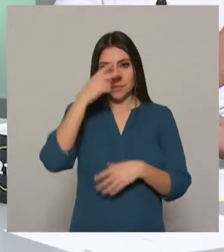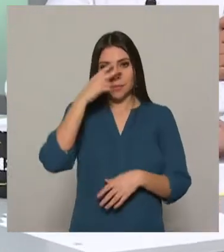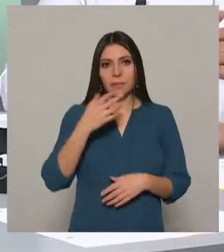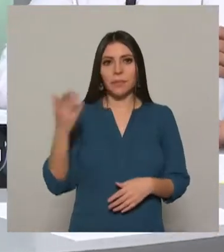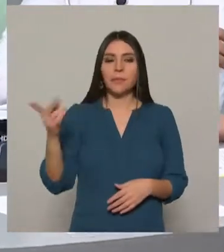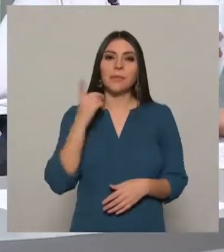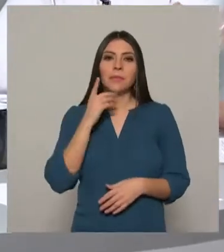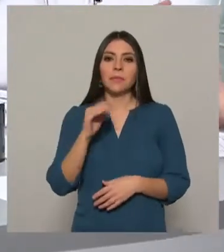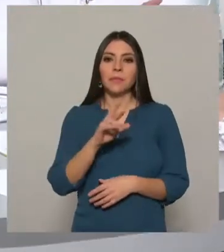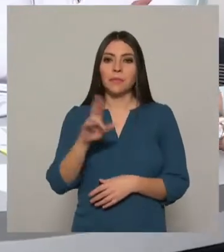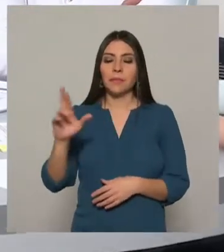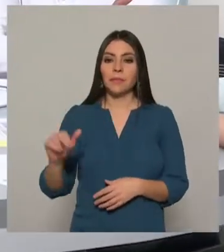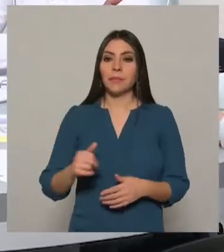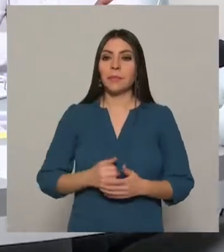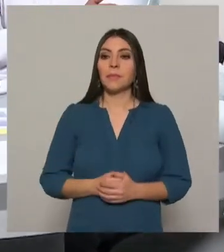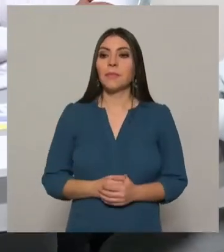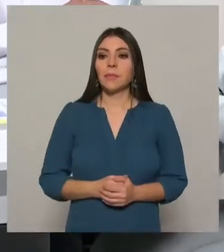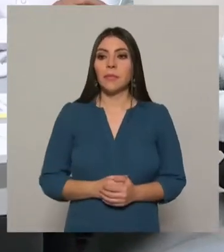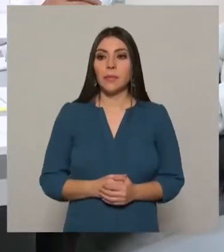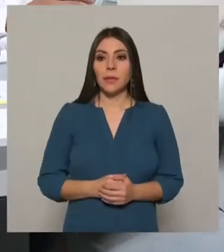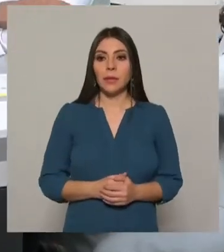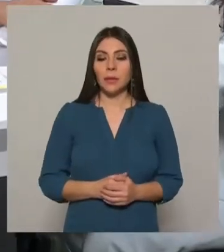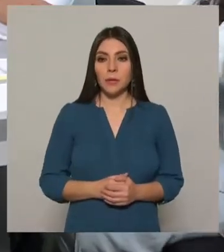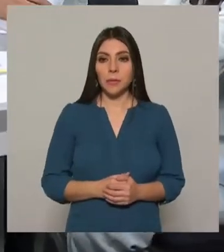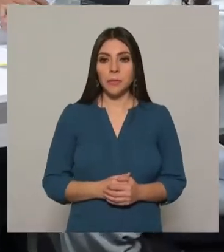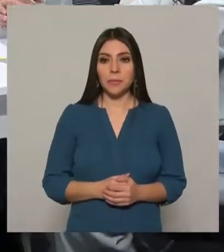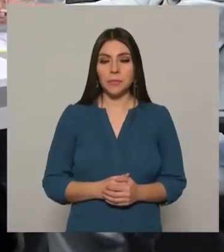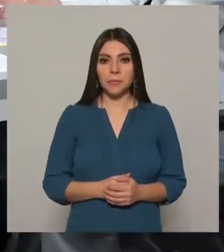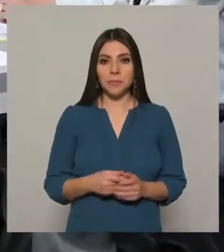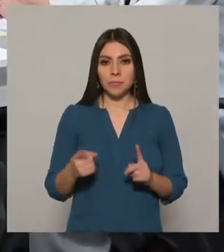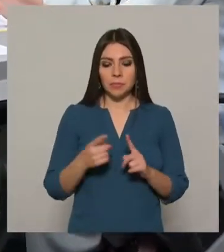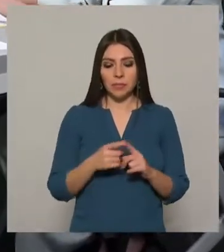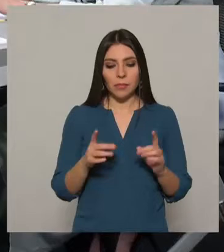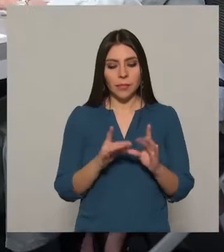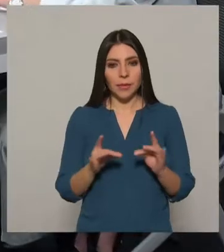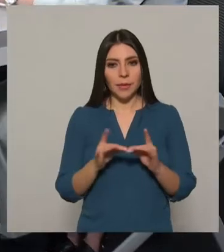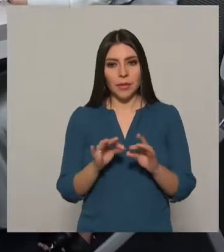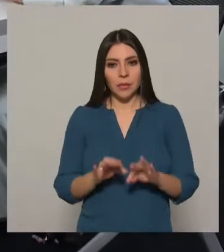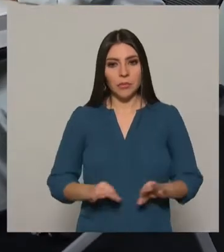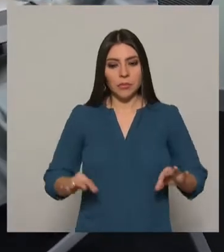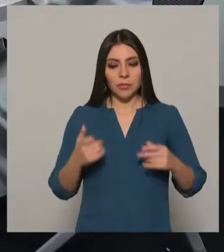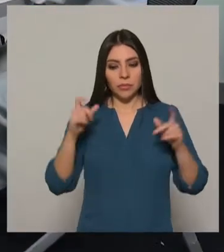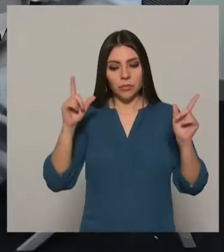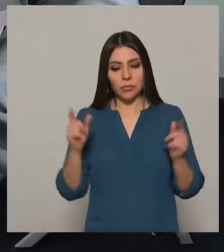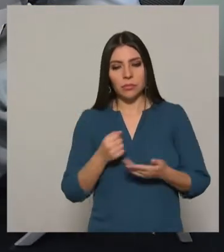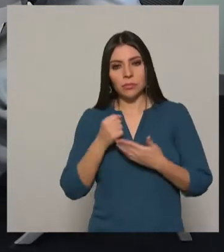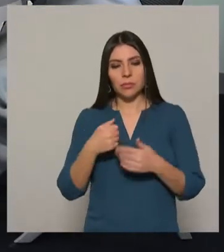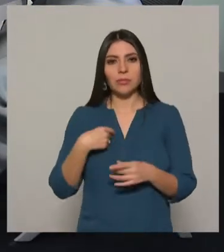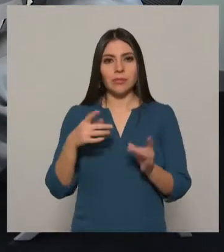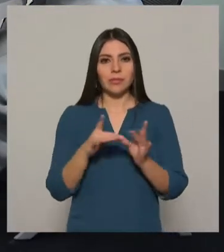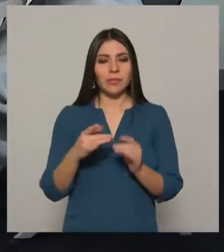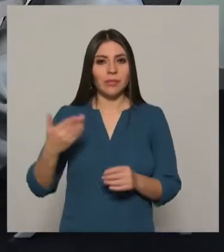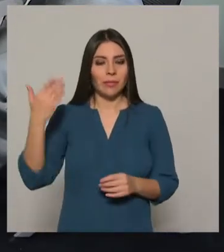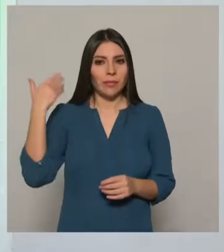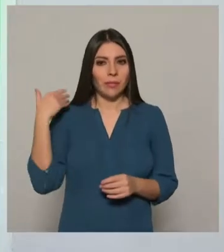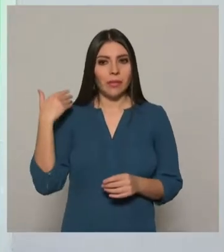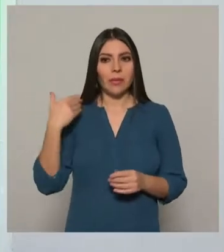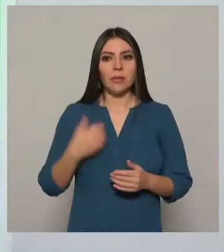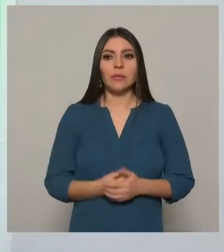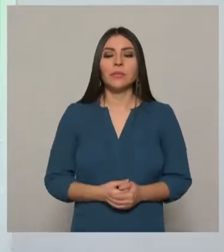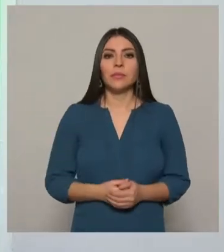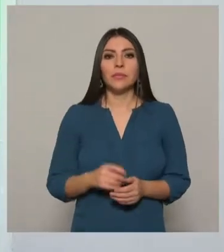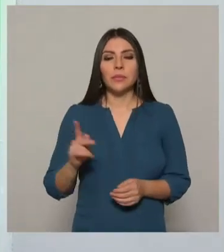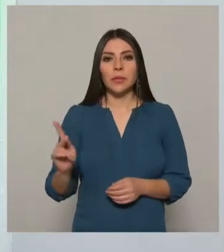Barrera. Primero, hablar de los recortes importantes, ya lo dije en un segmento anterior. Pueblos